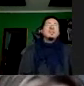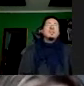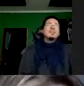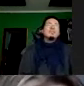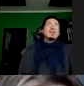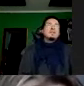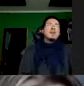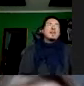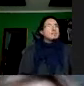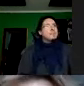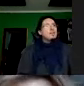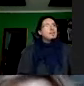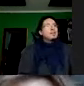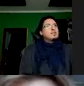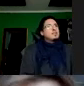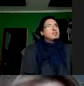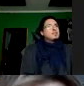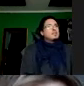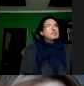fáciles. También Rafaela.